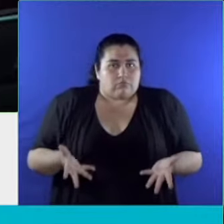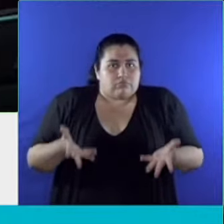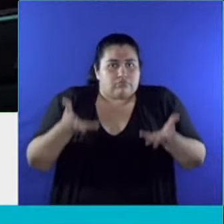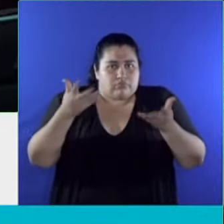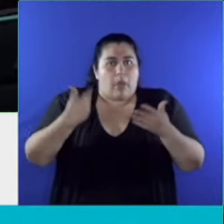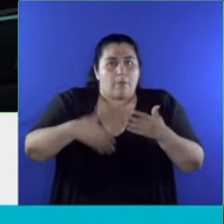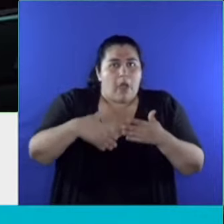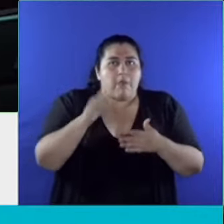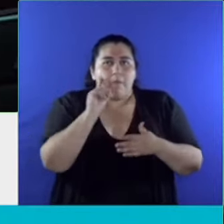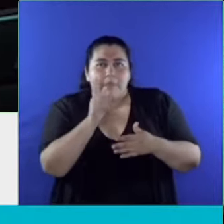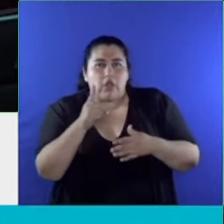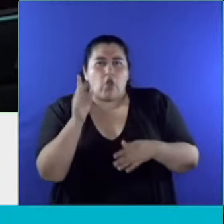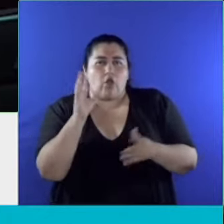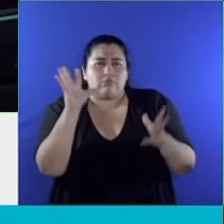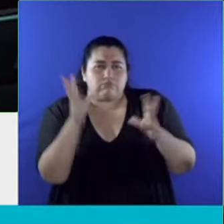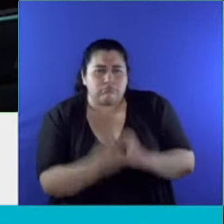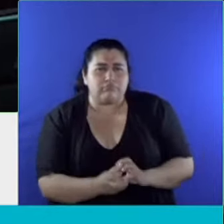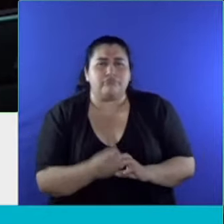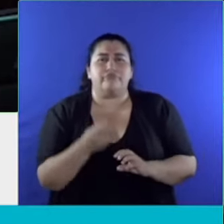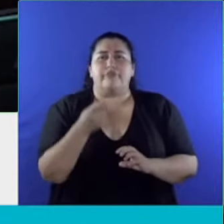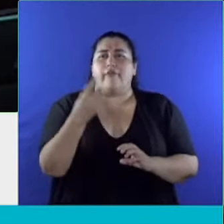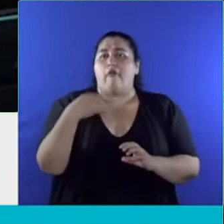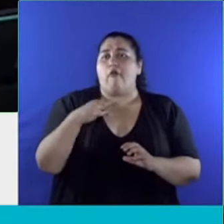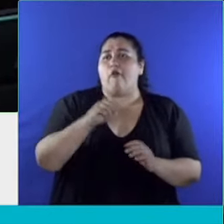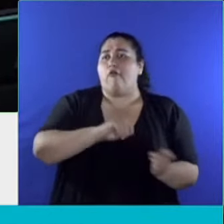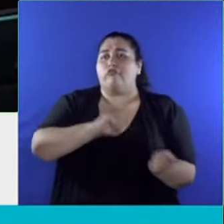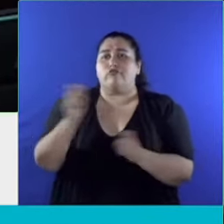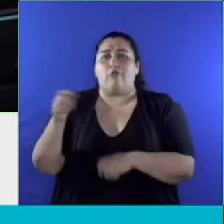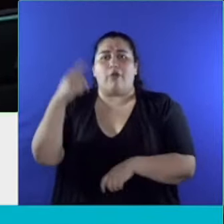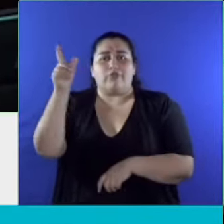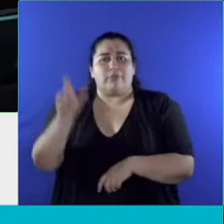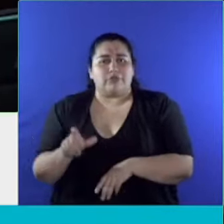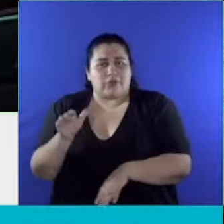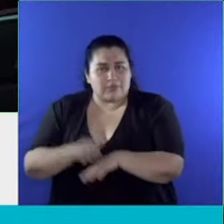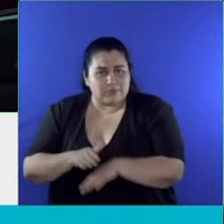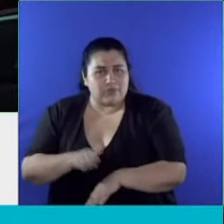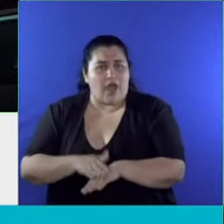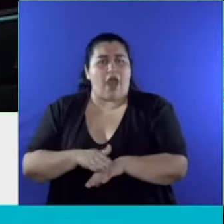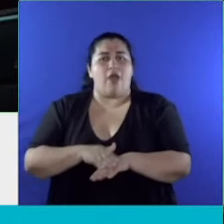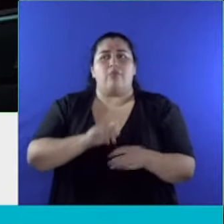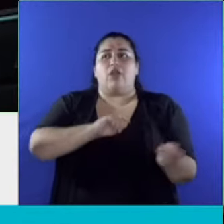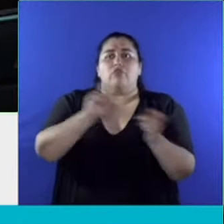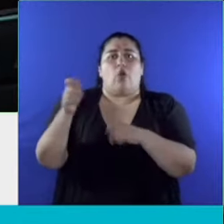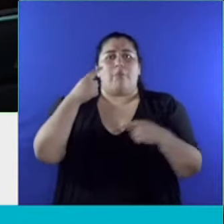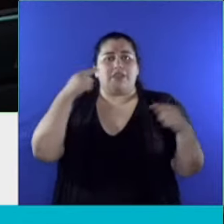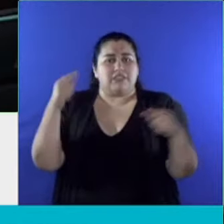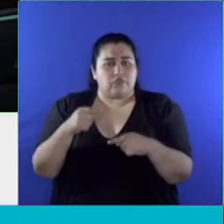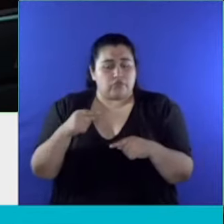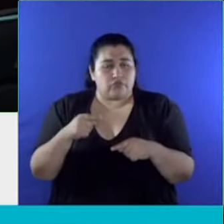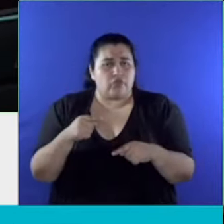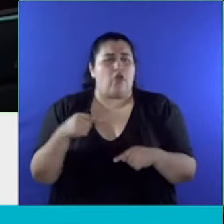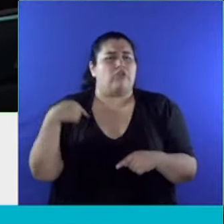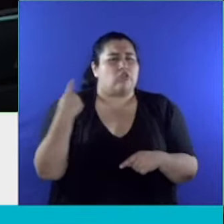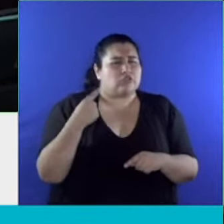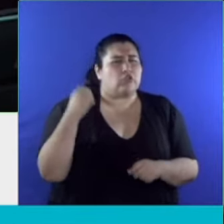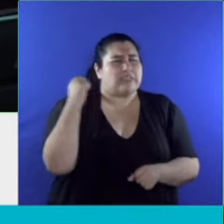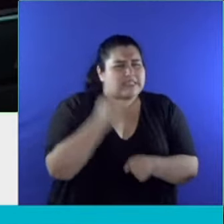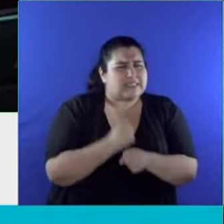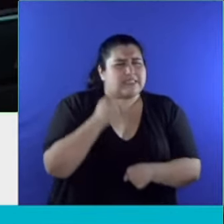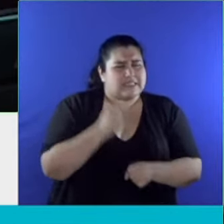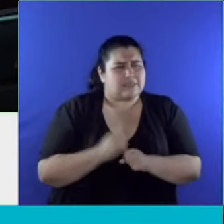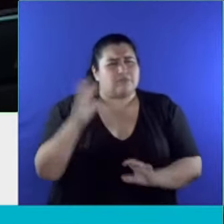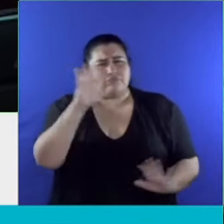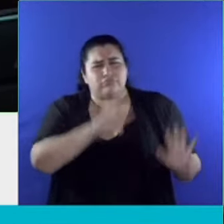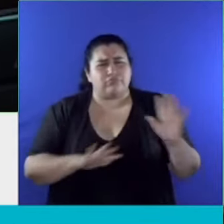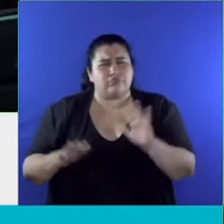de derrumbe que podía ser vendido que podía ser transferido comenzamos una tarea titánica y el intendente sujarchuk comenzó la